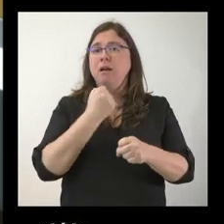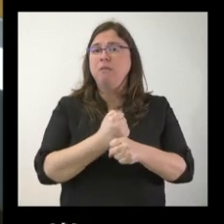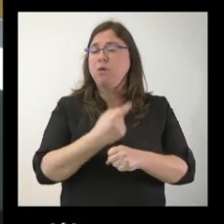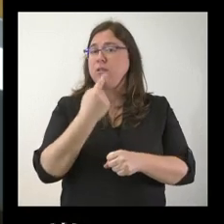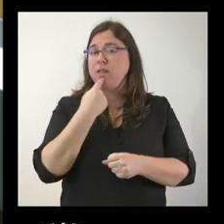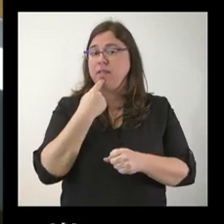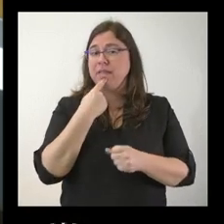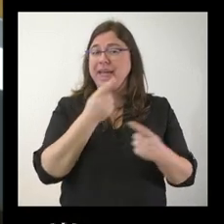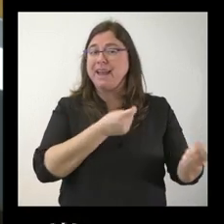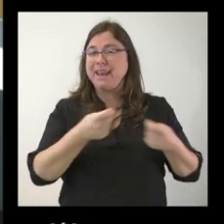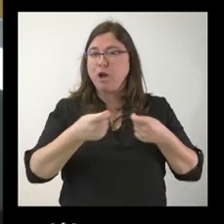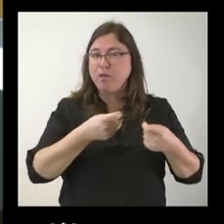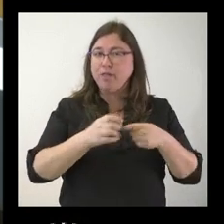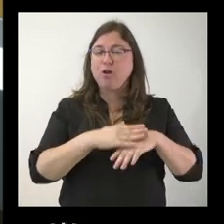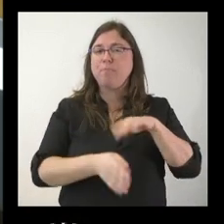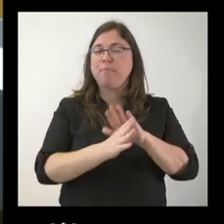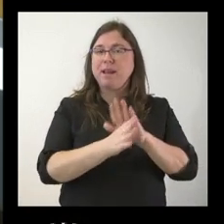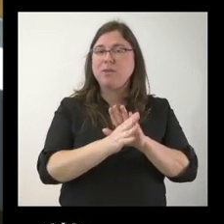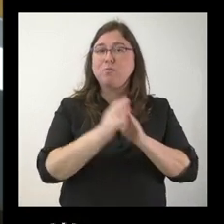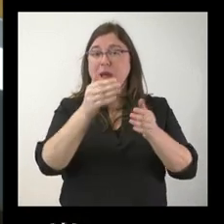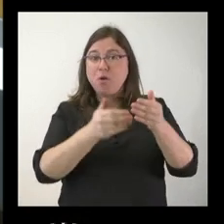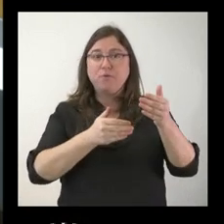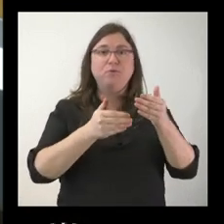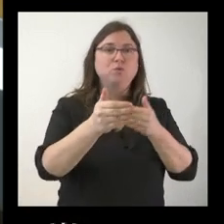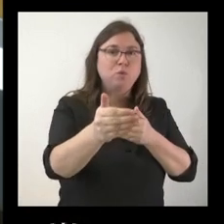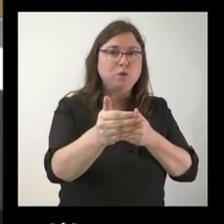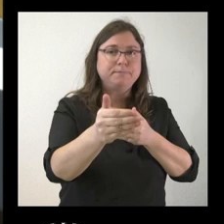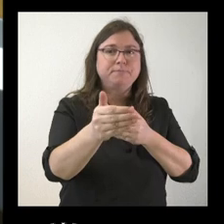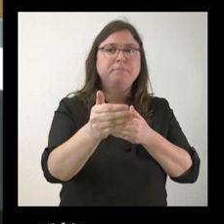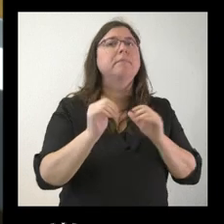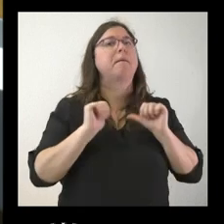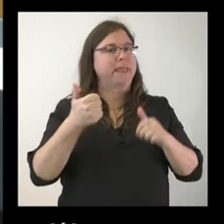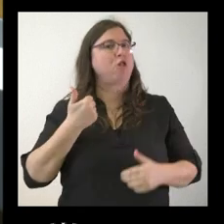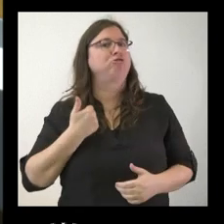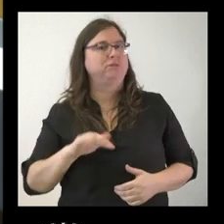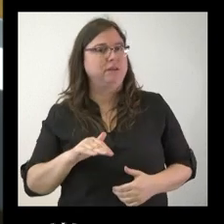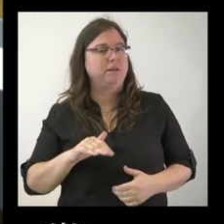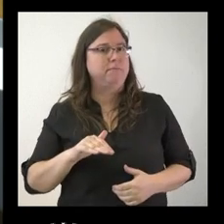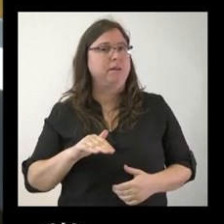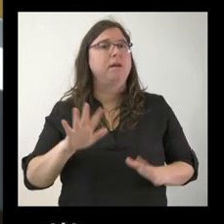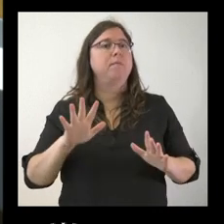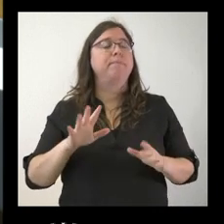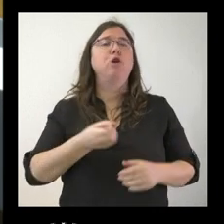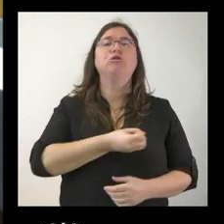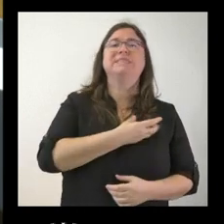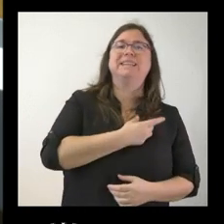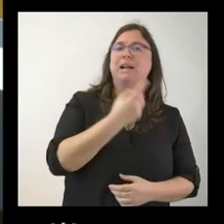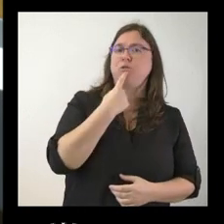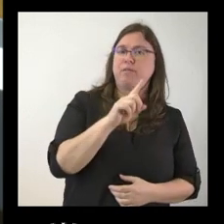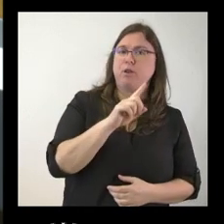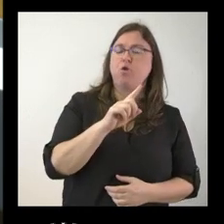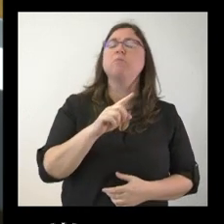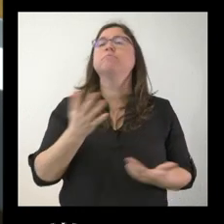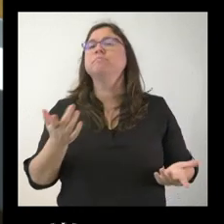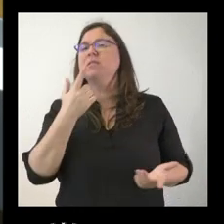así para su continuidad No no es de forma inmediata sino de cara al futuro han empezado han comenzado algo que niegan los los sindicatos no sé si nos puede aclarar En qué